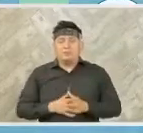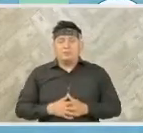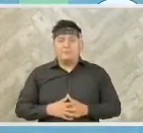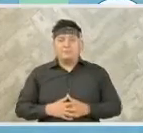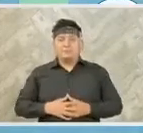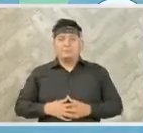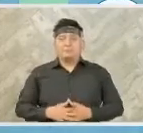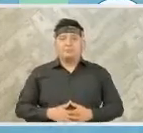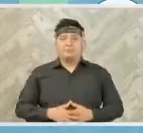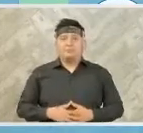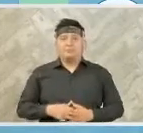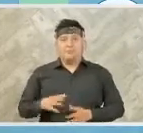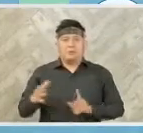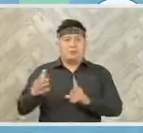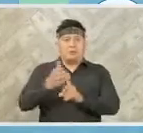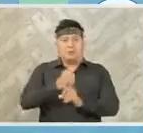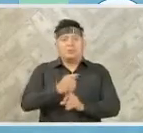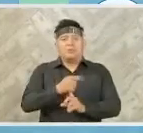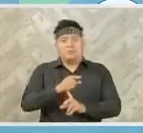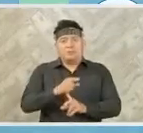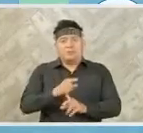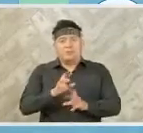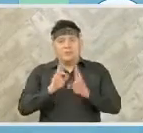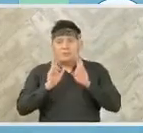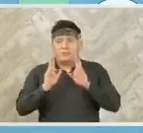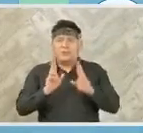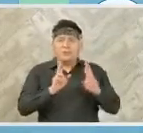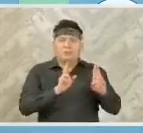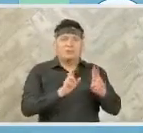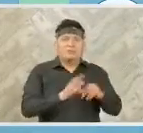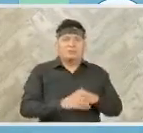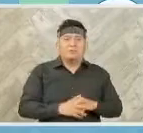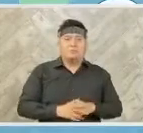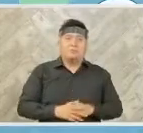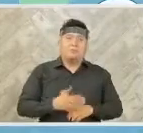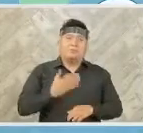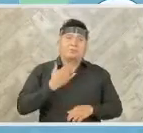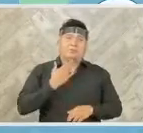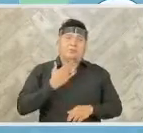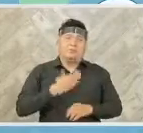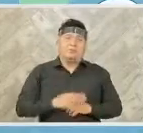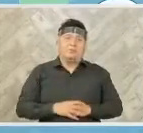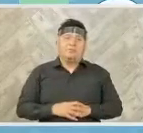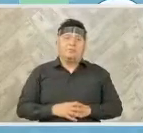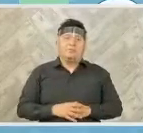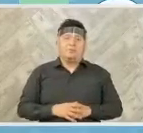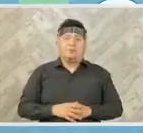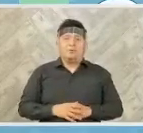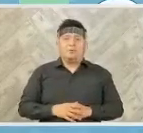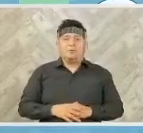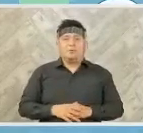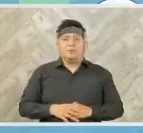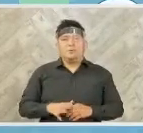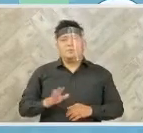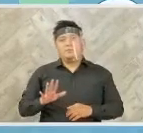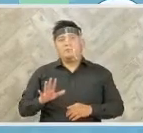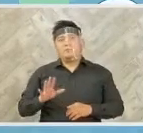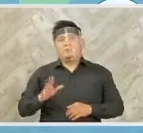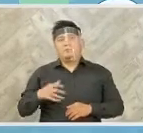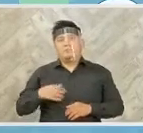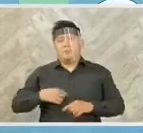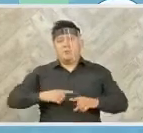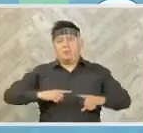cuando encontremos, de acuerdo con esa identificación, casos que requieran intervención por parte de la administración